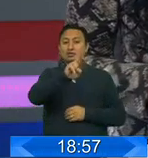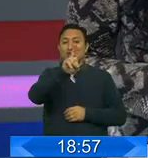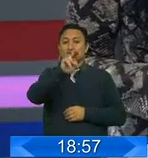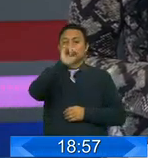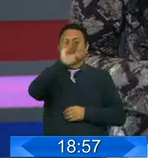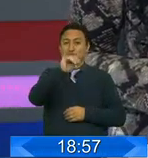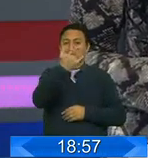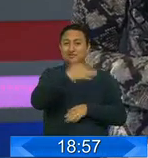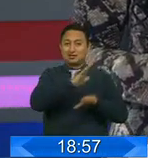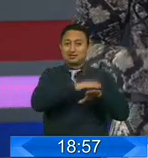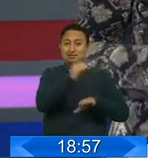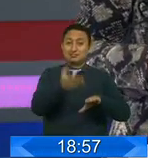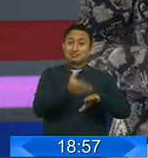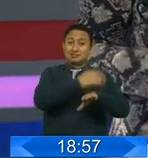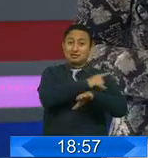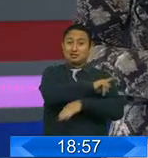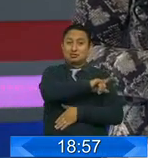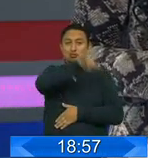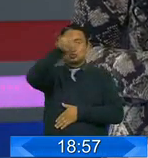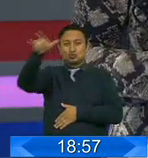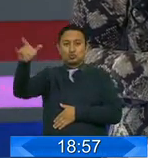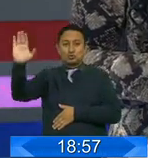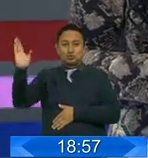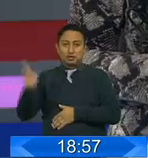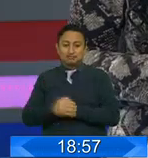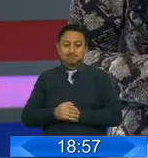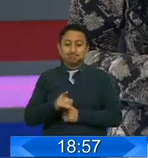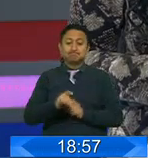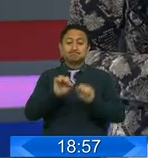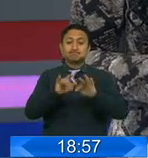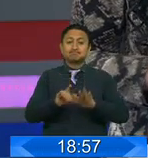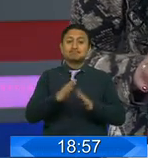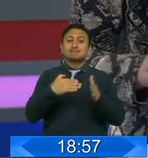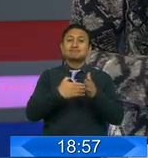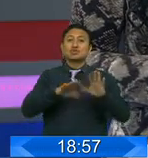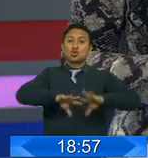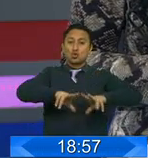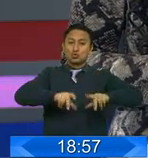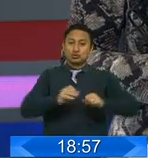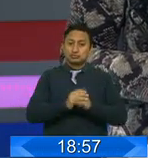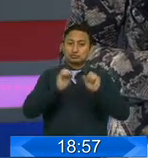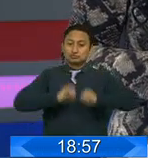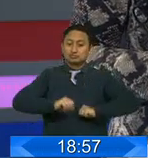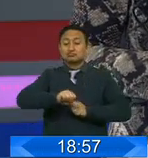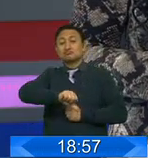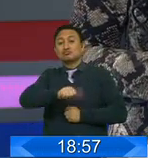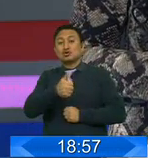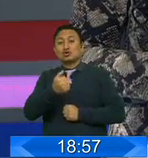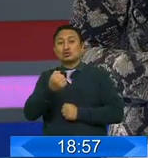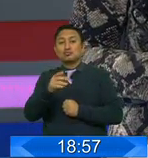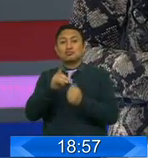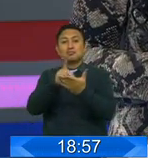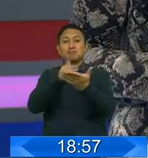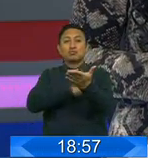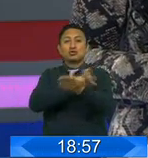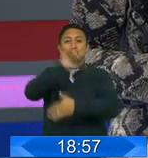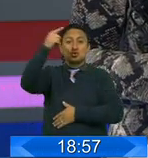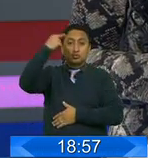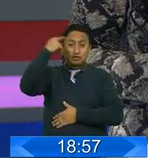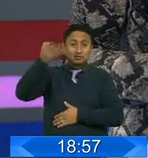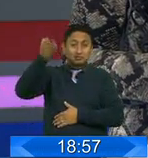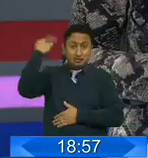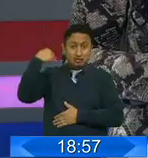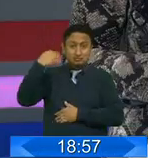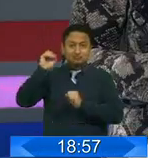al país carioca. Además, el secretario de Anticorrupción informó de un nuevo caso de presuntos sobornos en proyectos del gobierno de